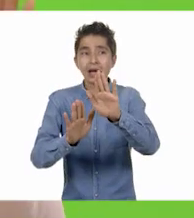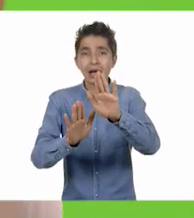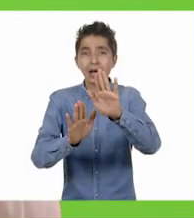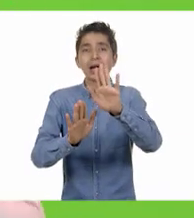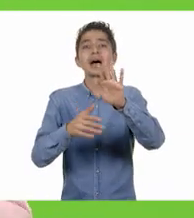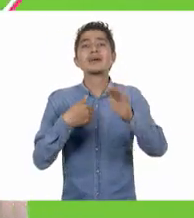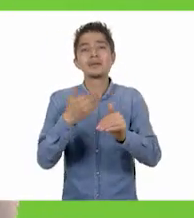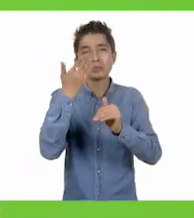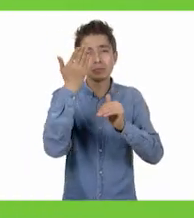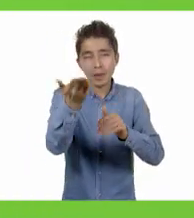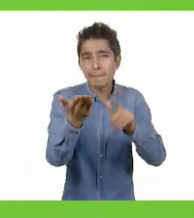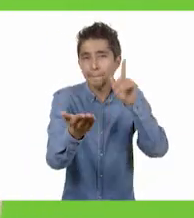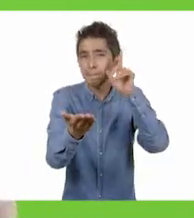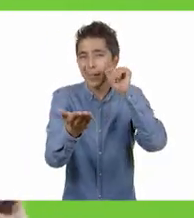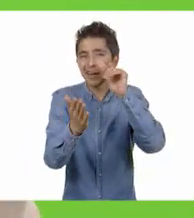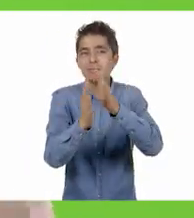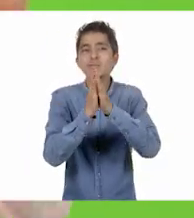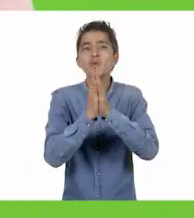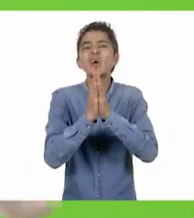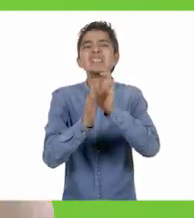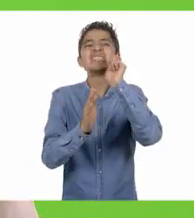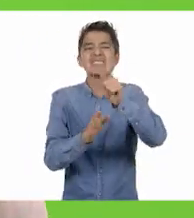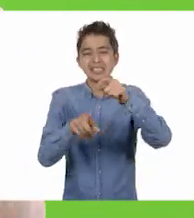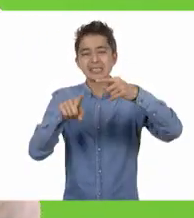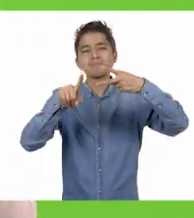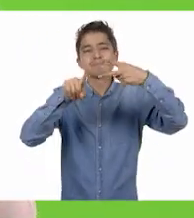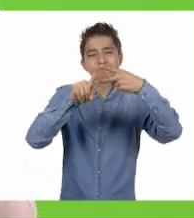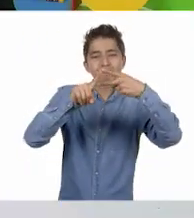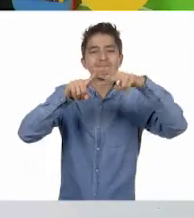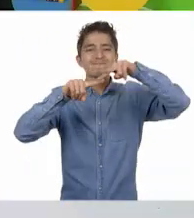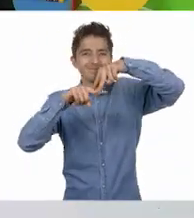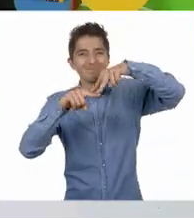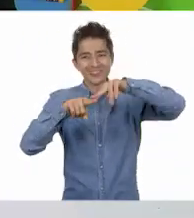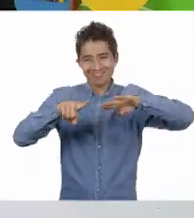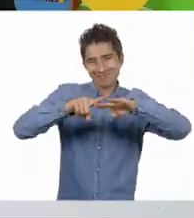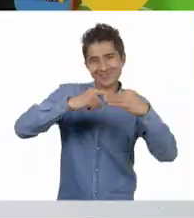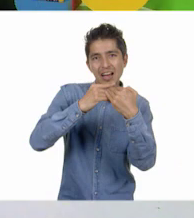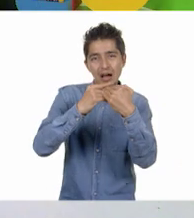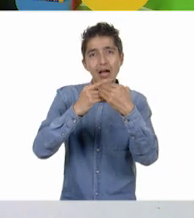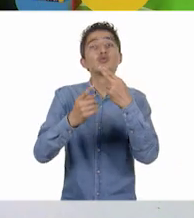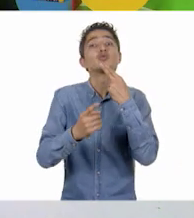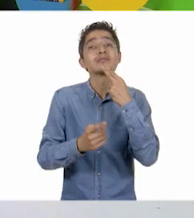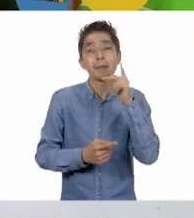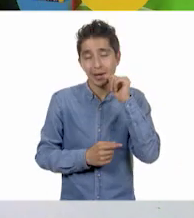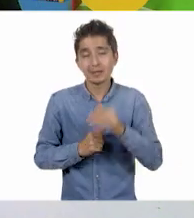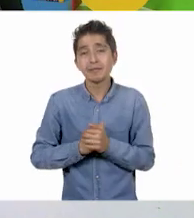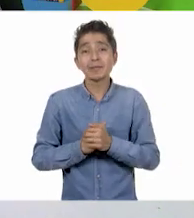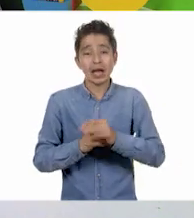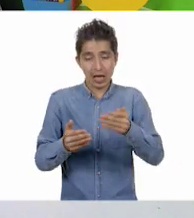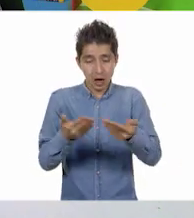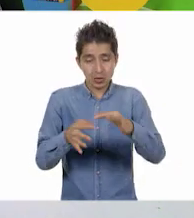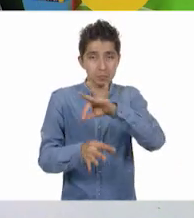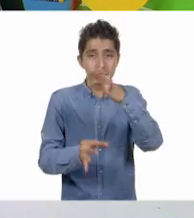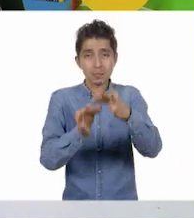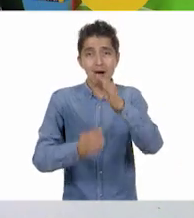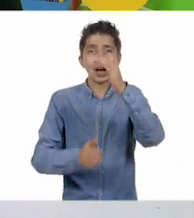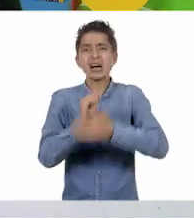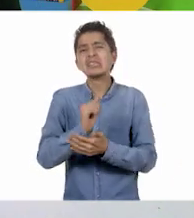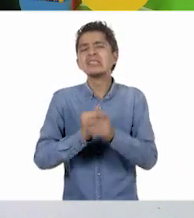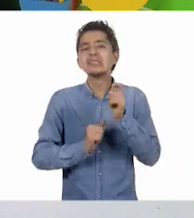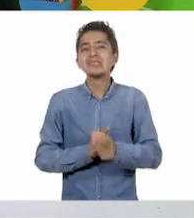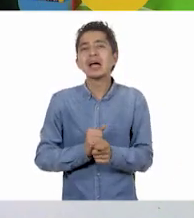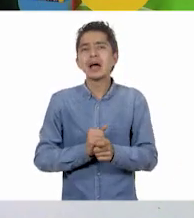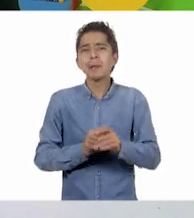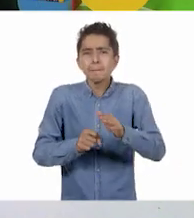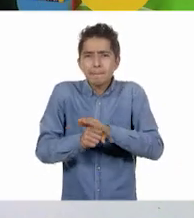pedirte que para mañana prepares tu tangram, porque lo vamos a utilizar. ¡Listo, chicos! Por hoy hemos terminado con...